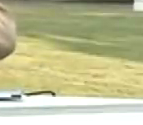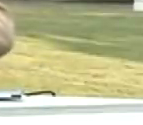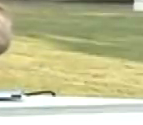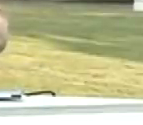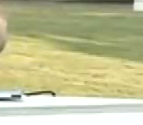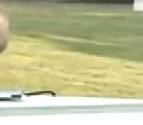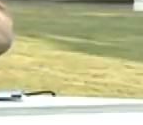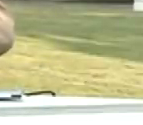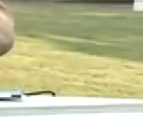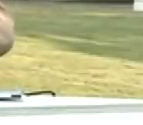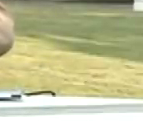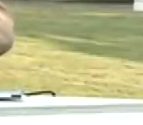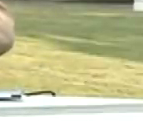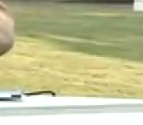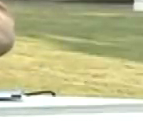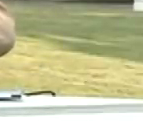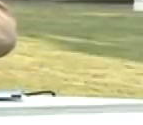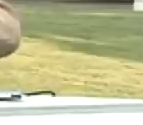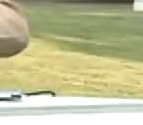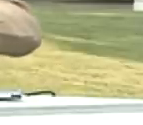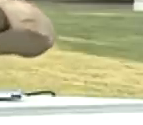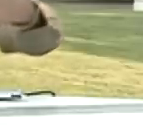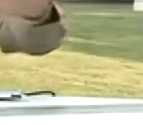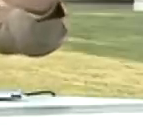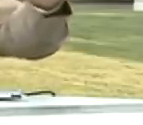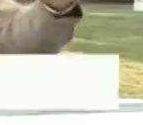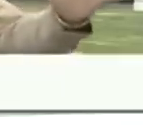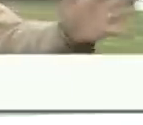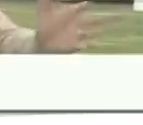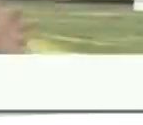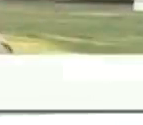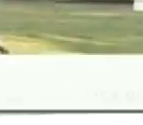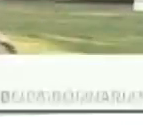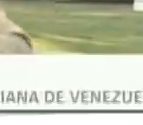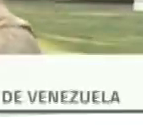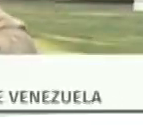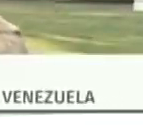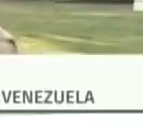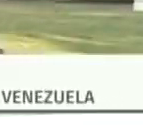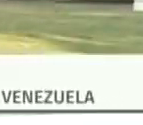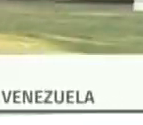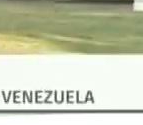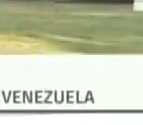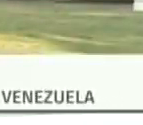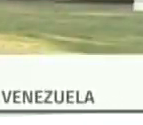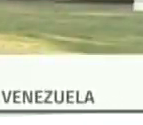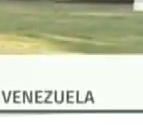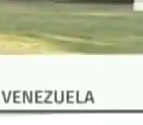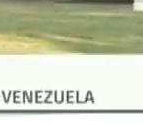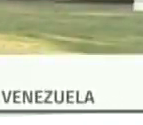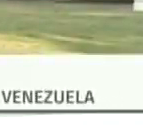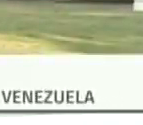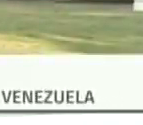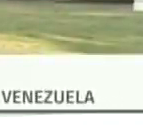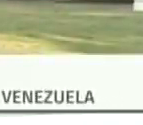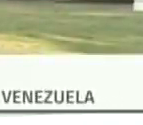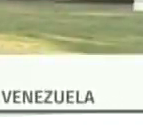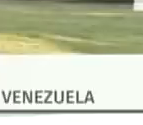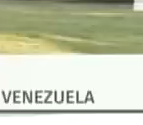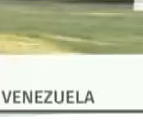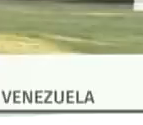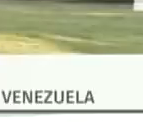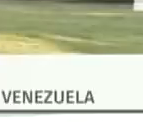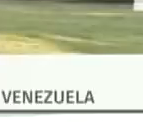comunitario que lleve todo a las plazas autopistas parques